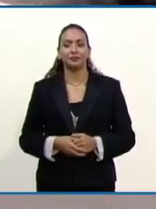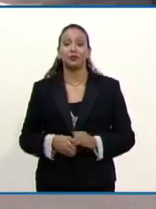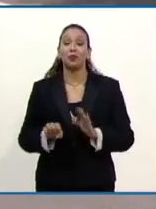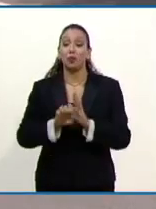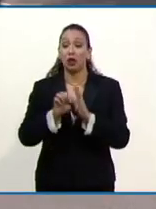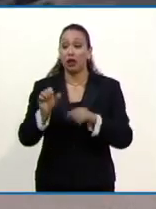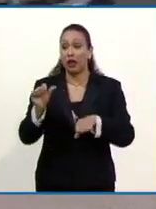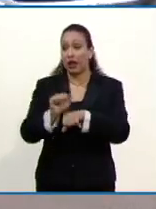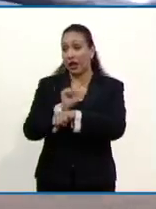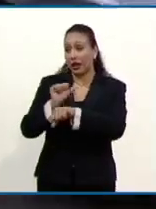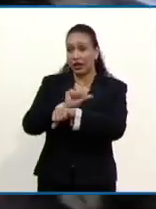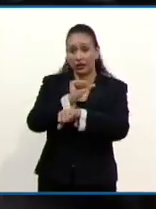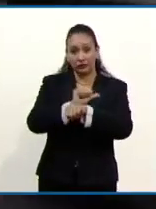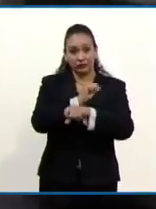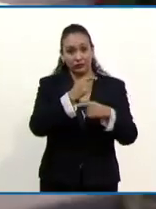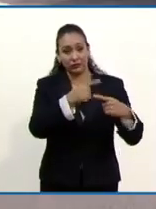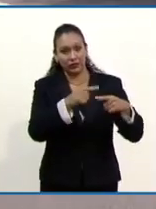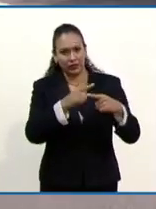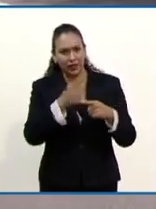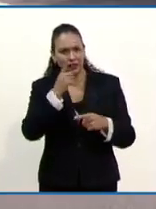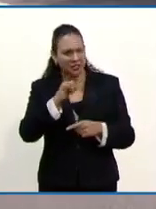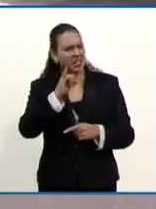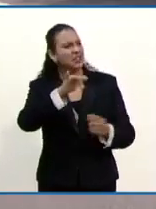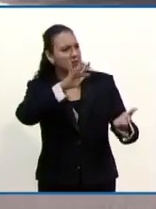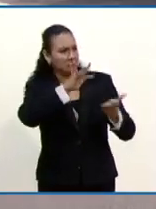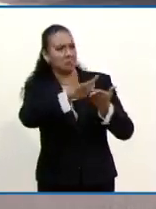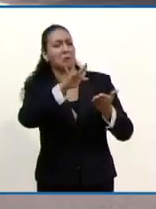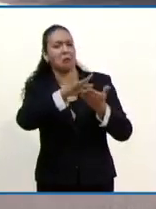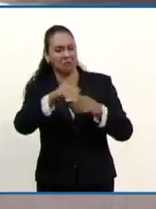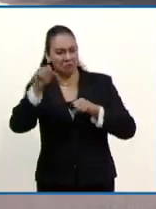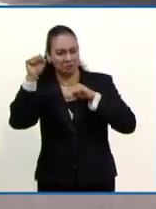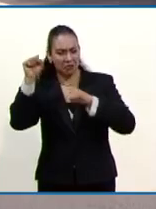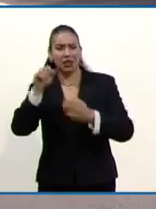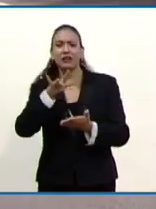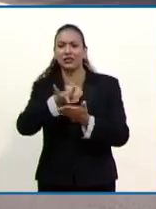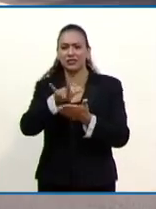Automovilistas que transitaban por la vialidad expresaban su apoyo.